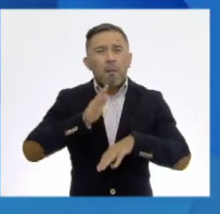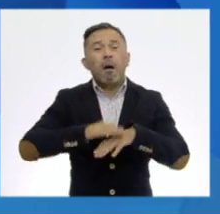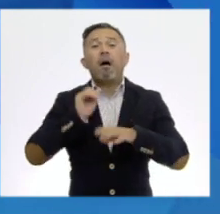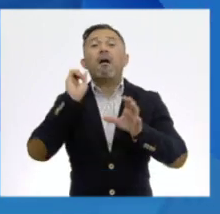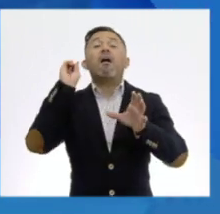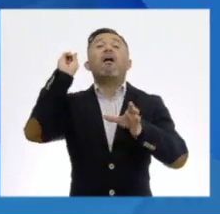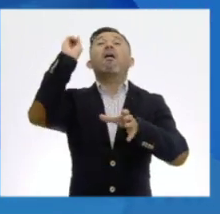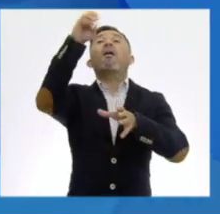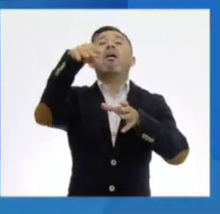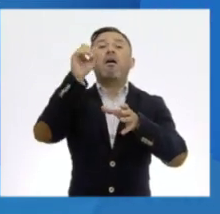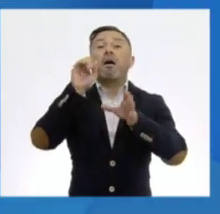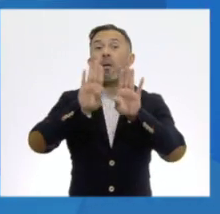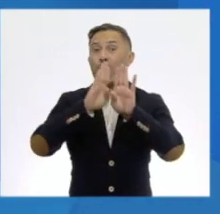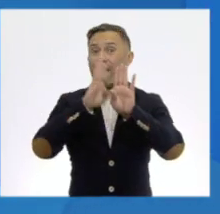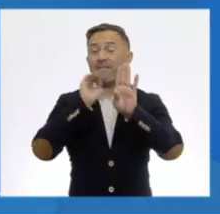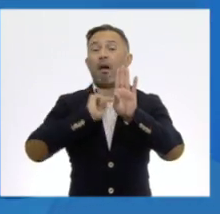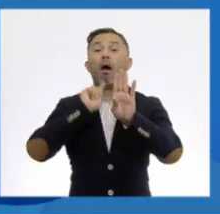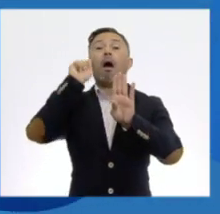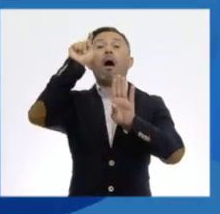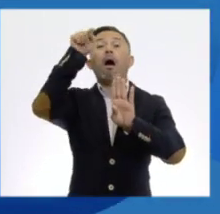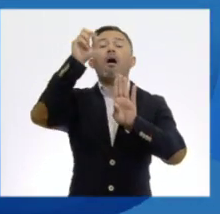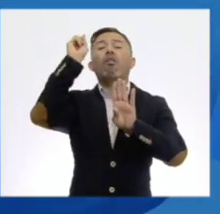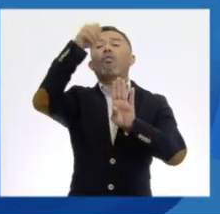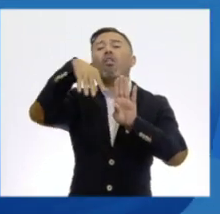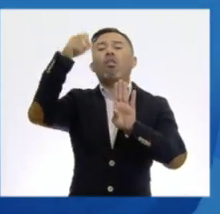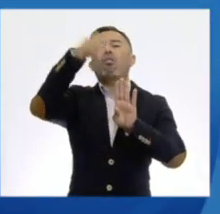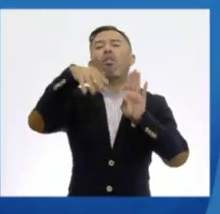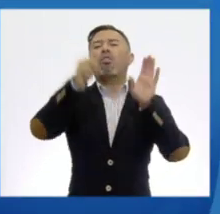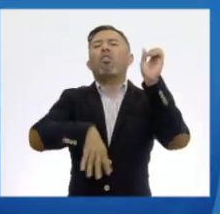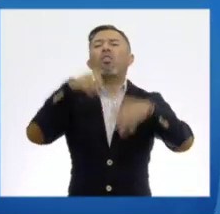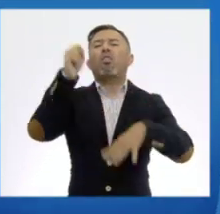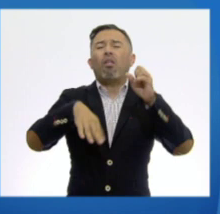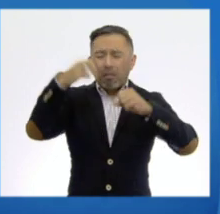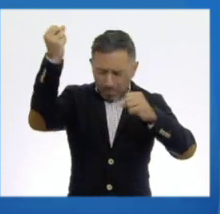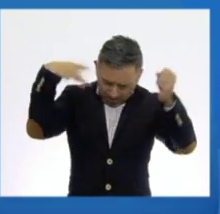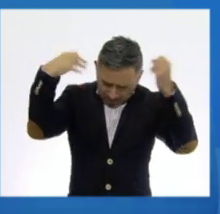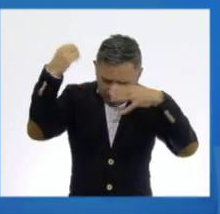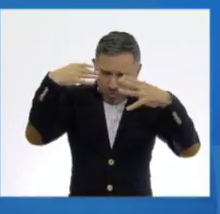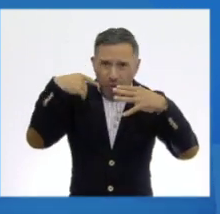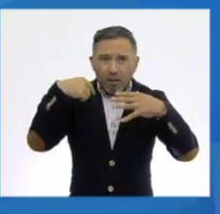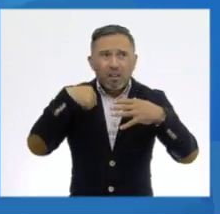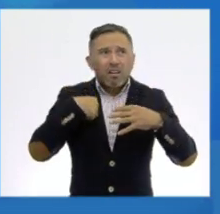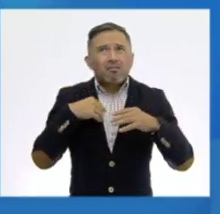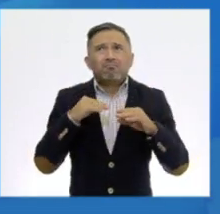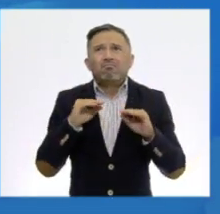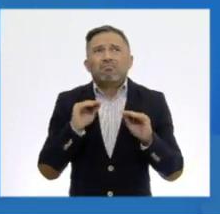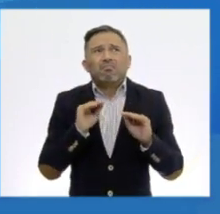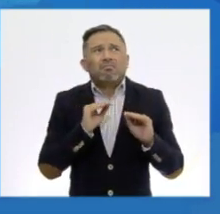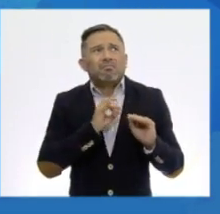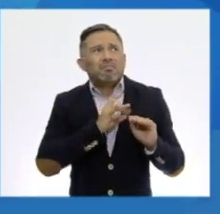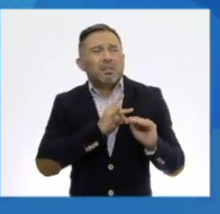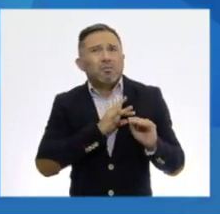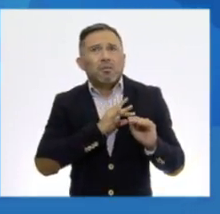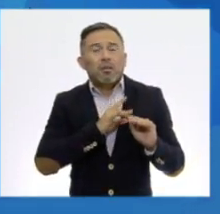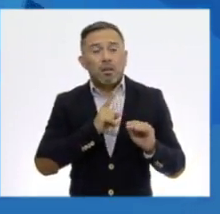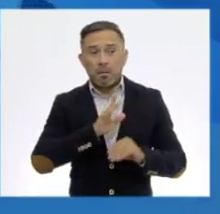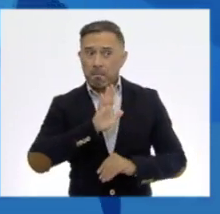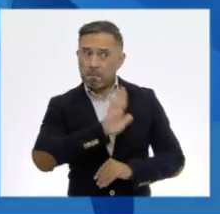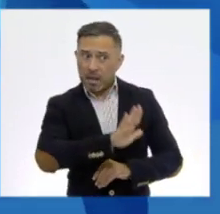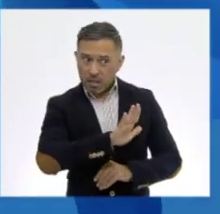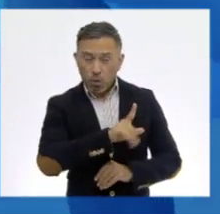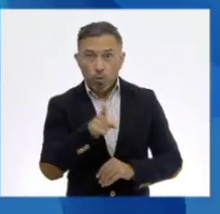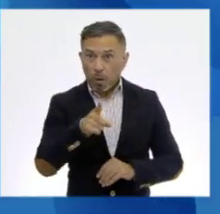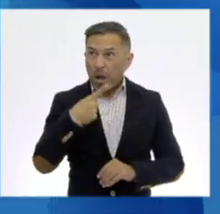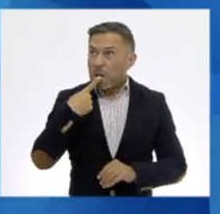por encima de la puerta. No me atreví a decírselo a nadie por sus amenazas. Si se lo dices a alguien, sufrirás el doble,